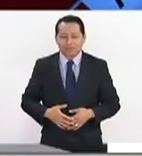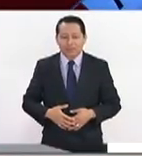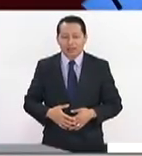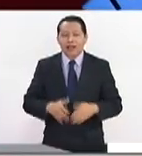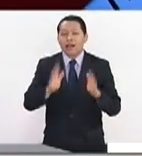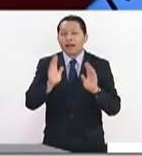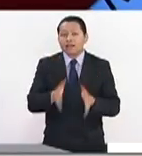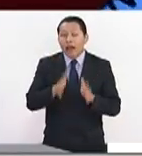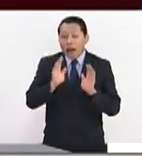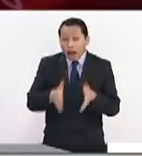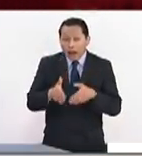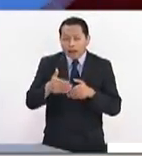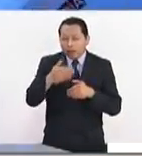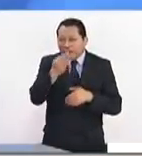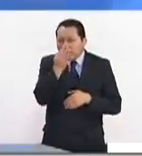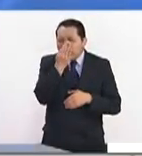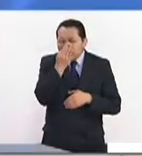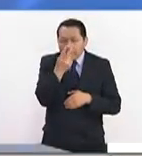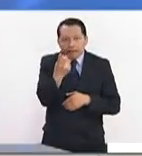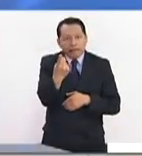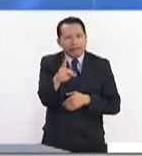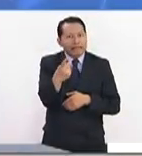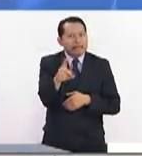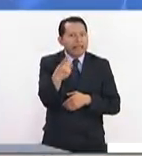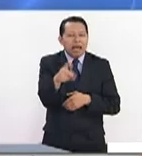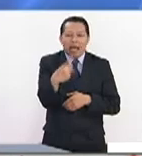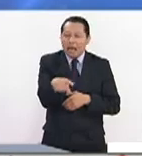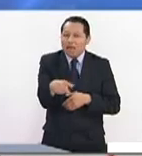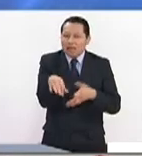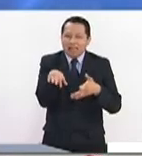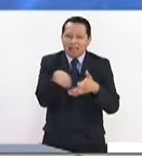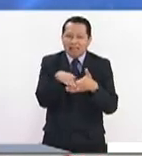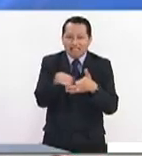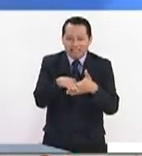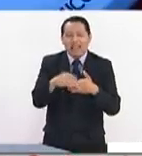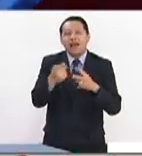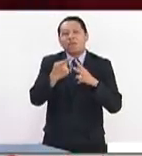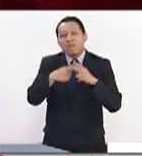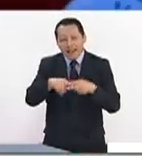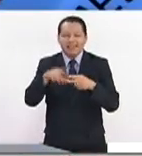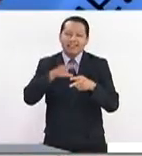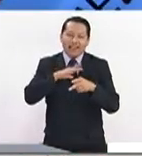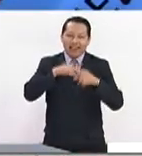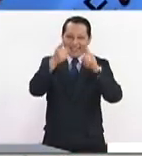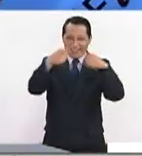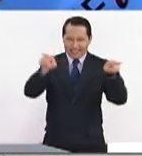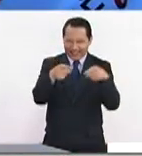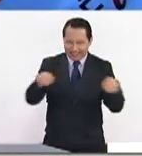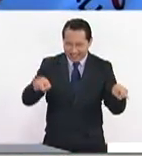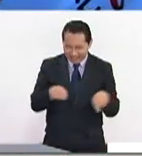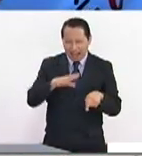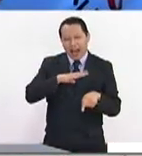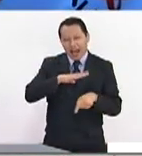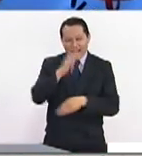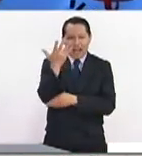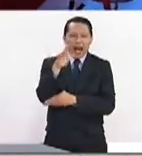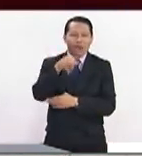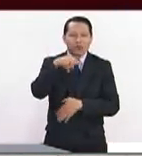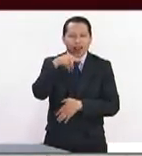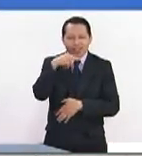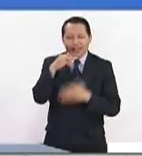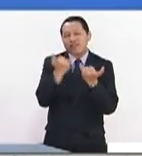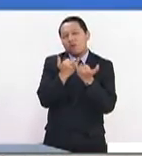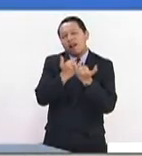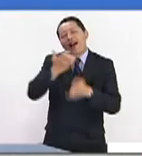Estamos ya a muy pocos días de diciembre, de empezar a tener que poner el árbol de Navidad. Por supuesto, no puede faltar la